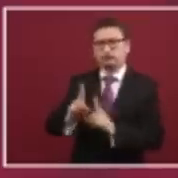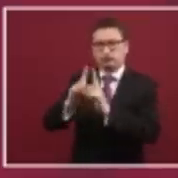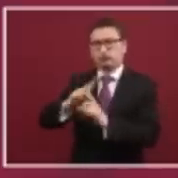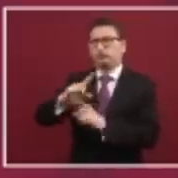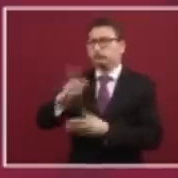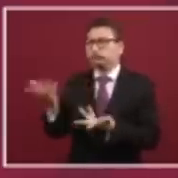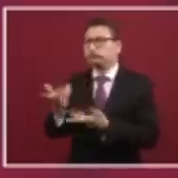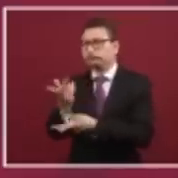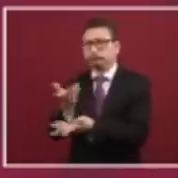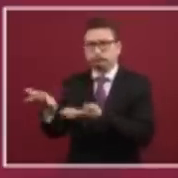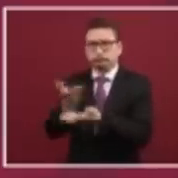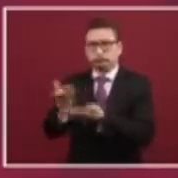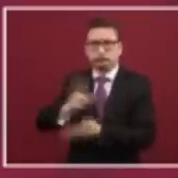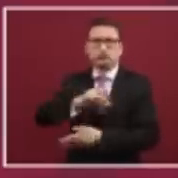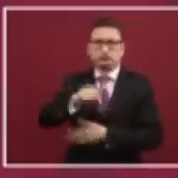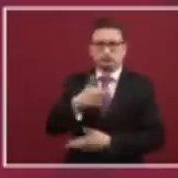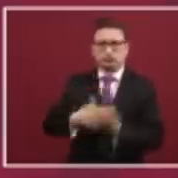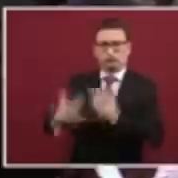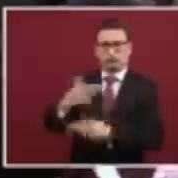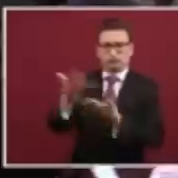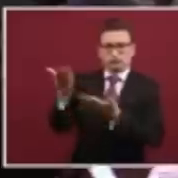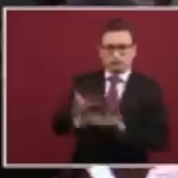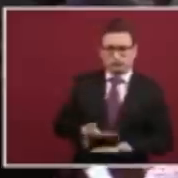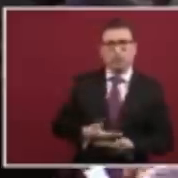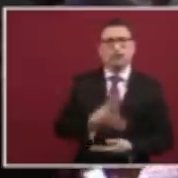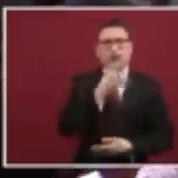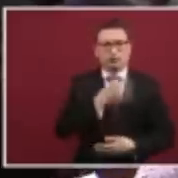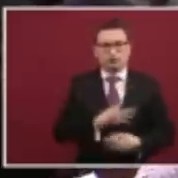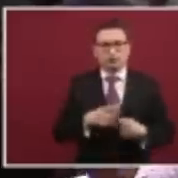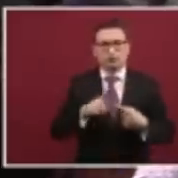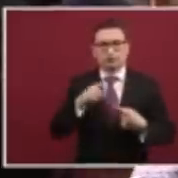de estas dos visitas.